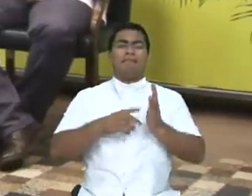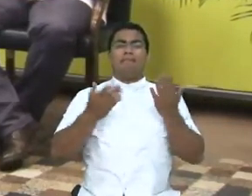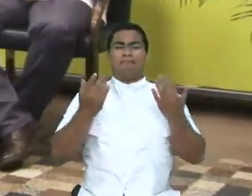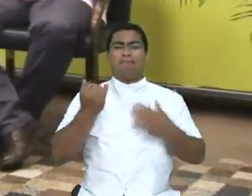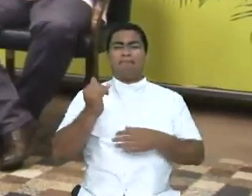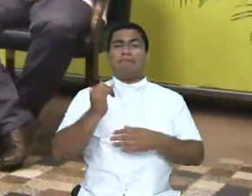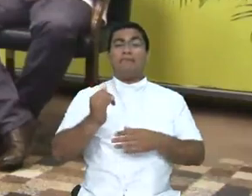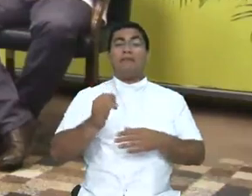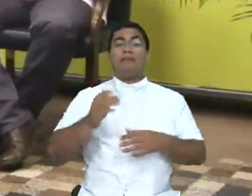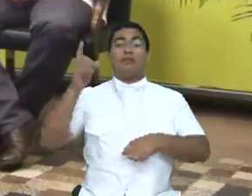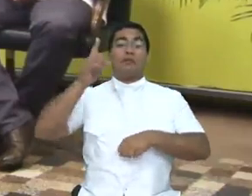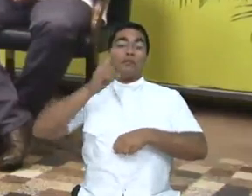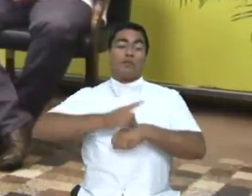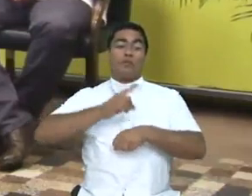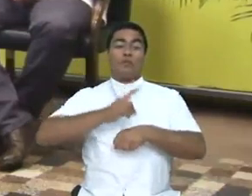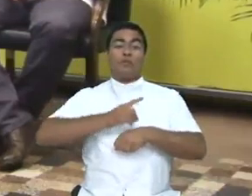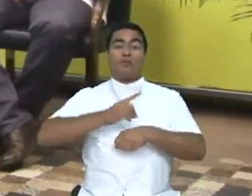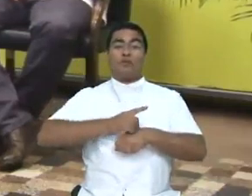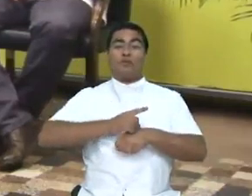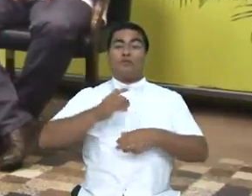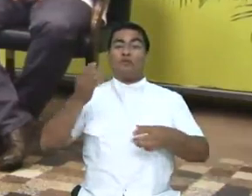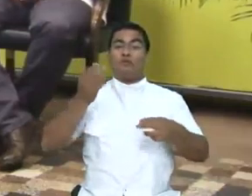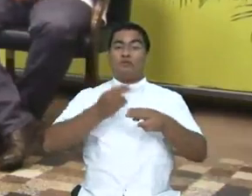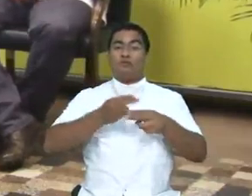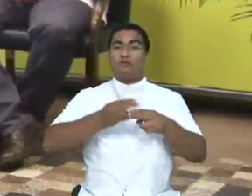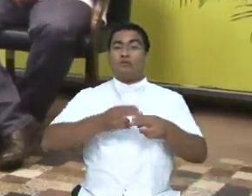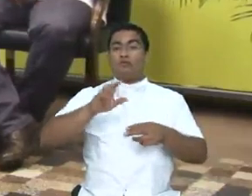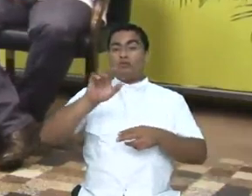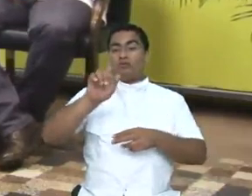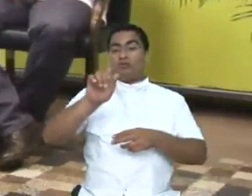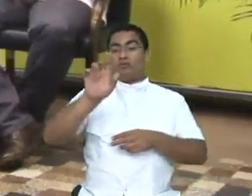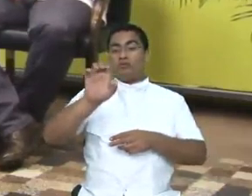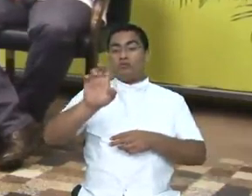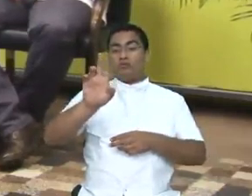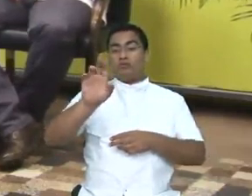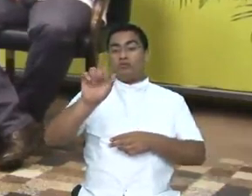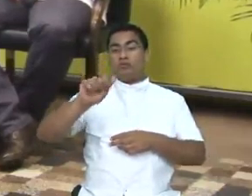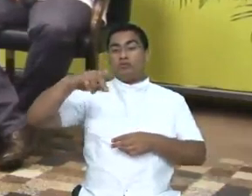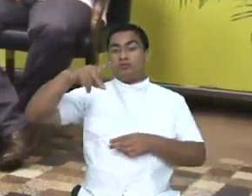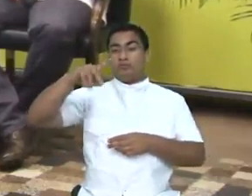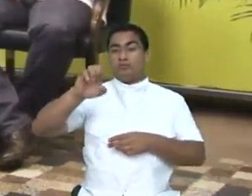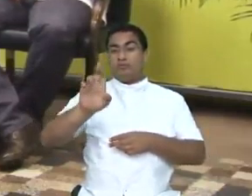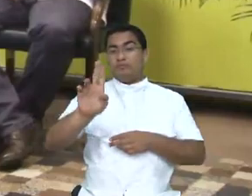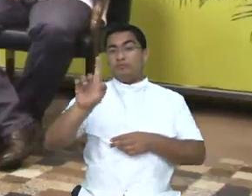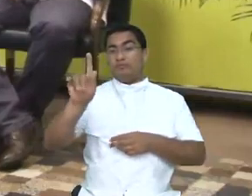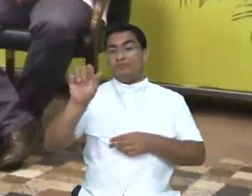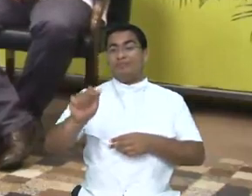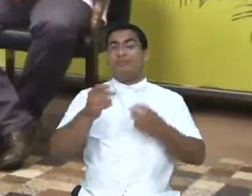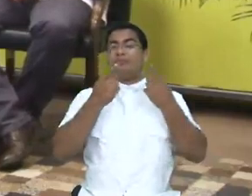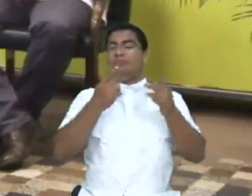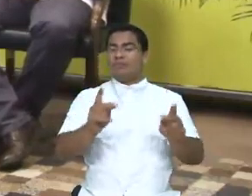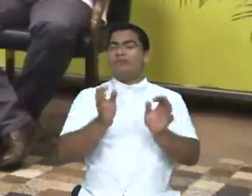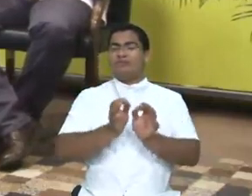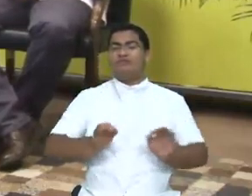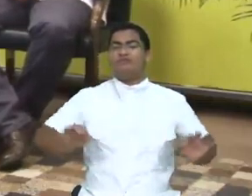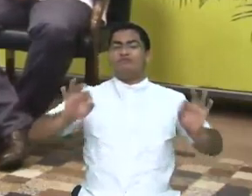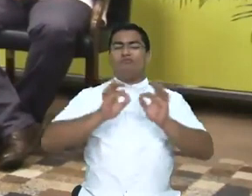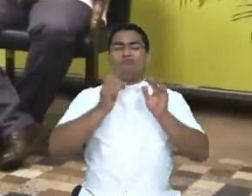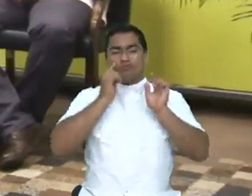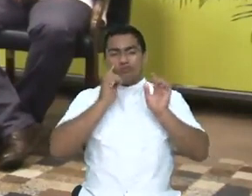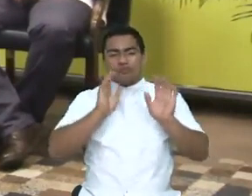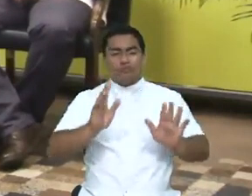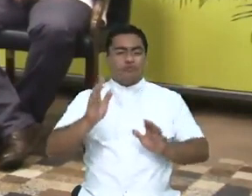hay una rama de la medicina que se encarga de eso, que son los terapeutas, pero dentro de eso hay algo que se llama higiene de columna. Exacto. La higiene de